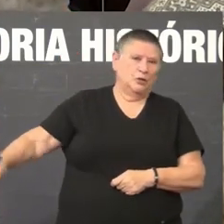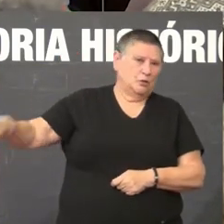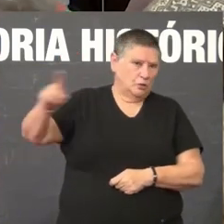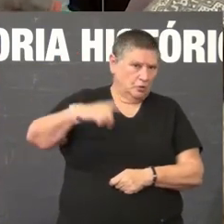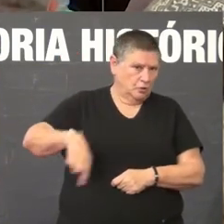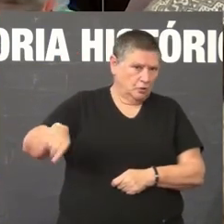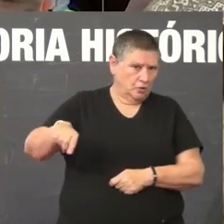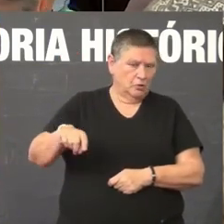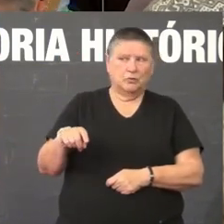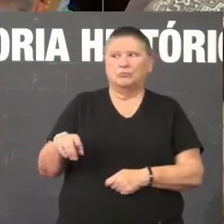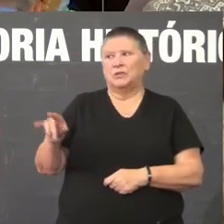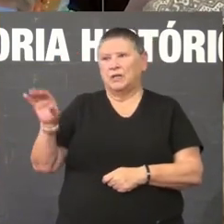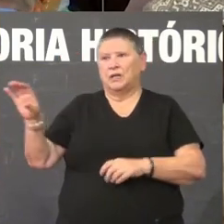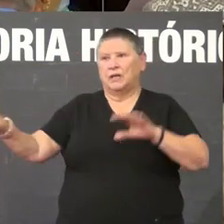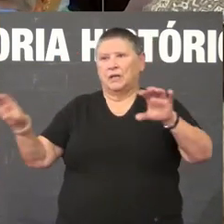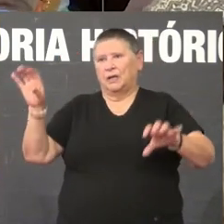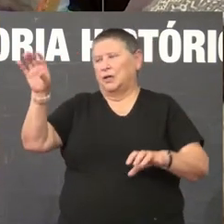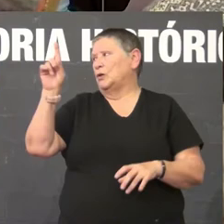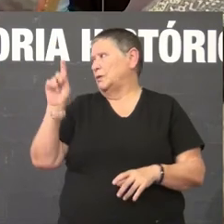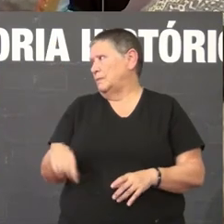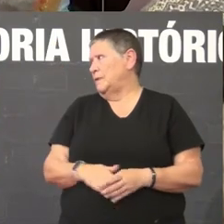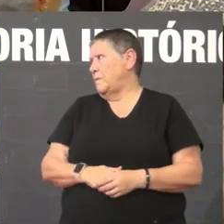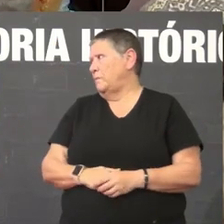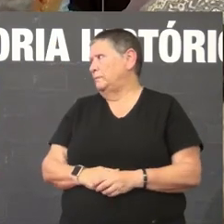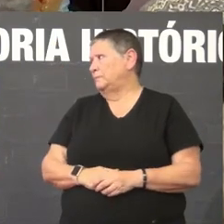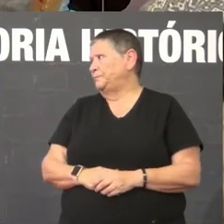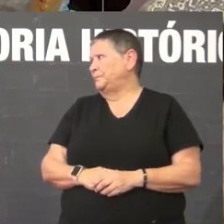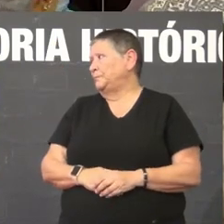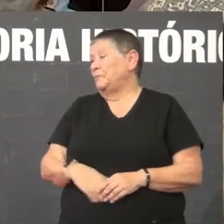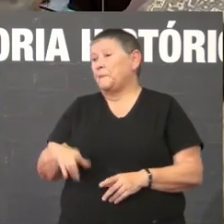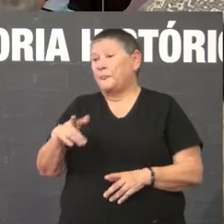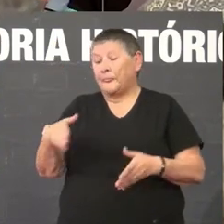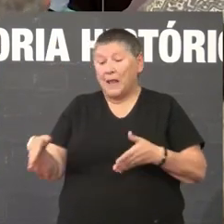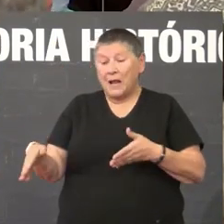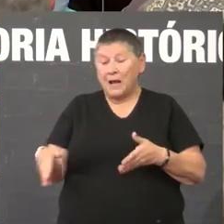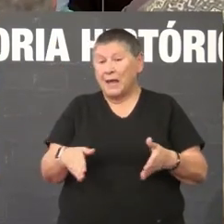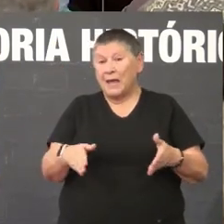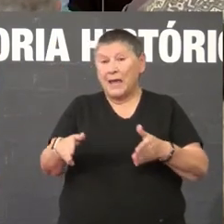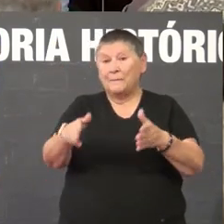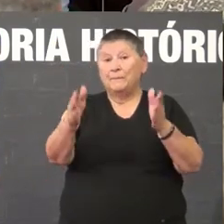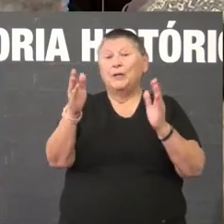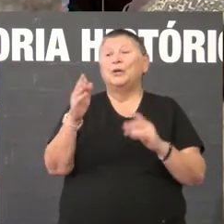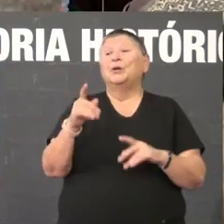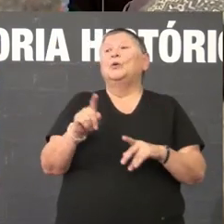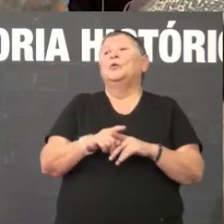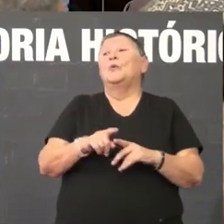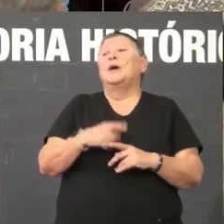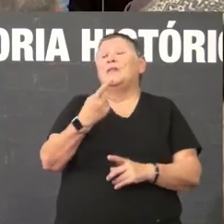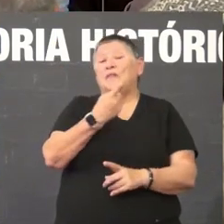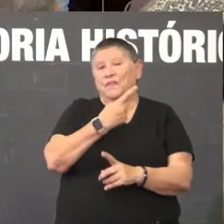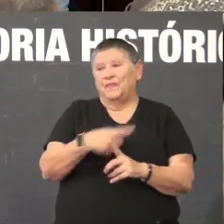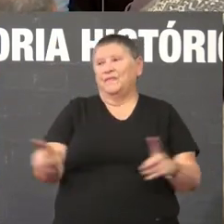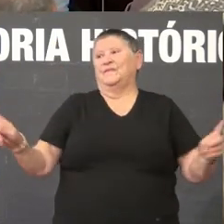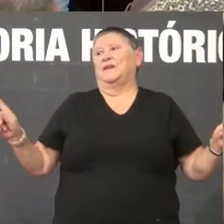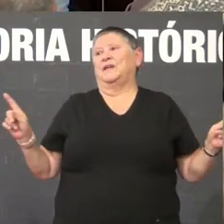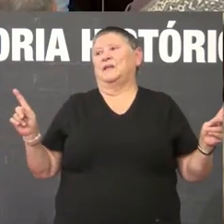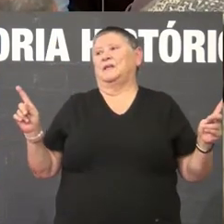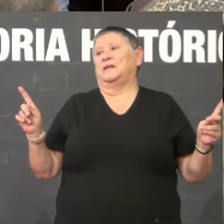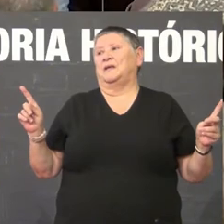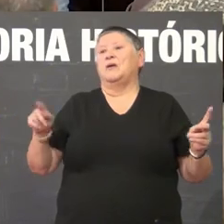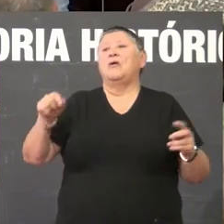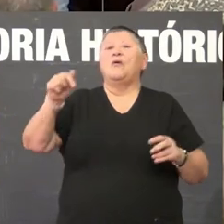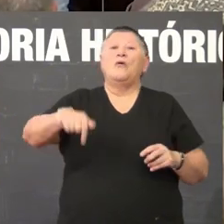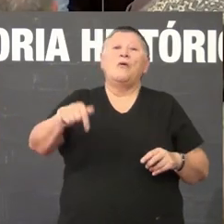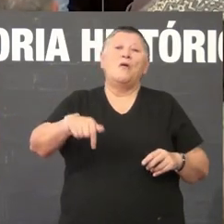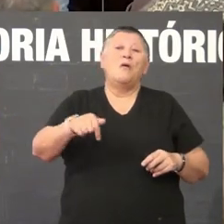nacionalidades y las regiones. Es decir, que el camino que llevábamos era otro completamente distinto al que es ese. Hoy hay